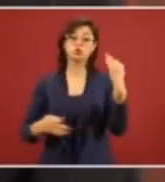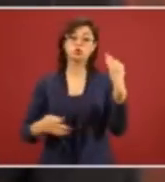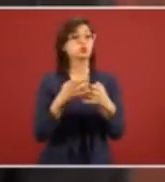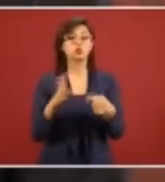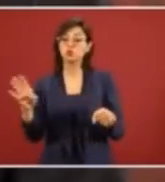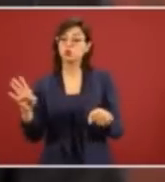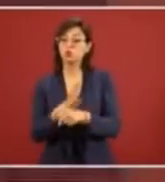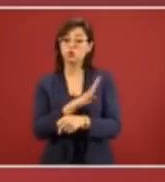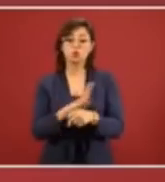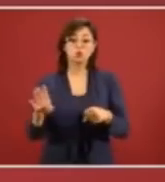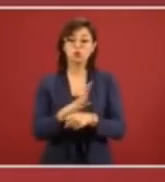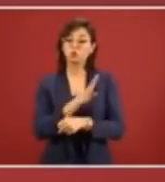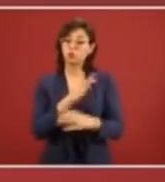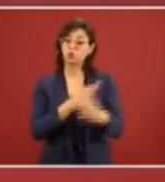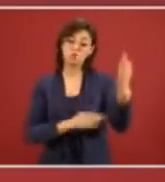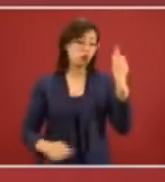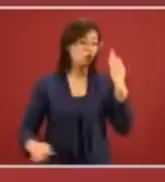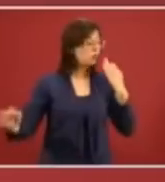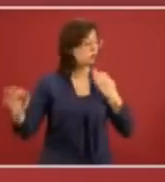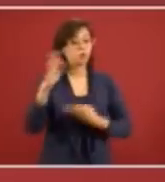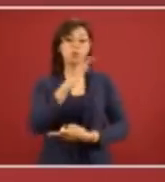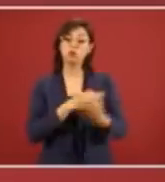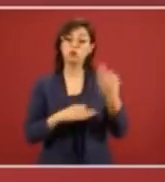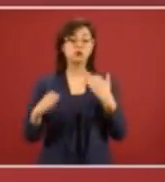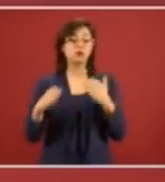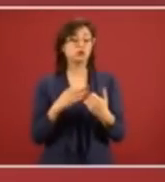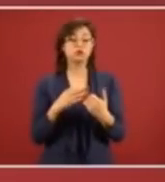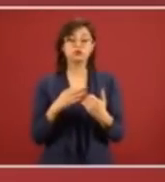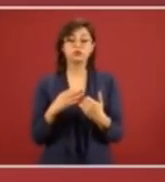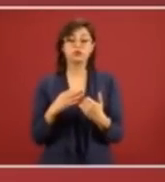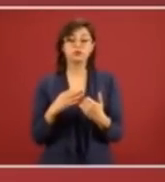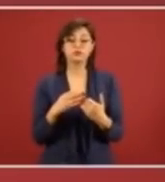todos, hasta de